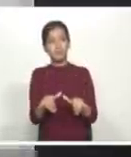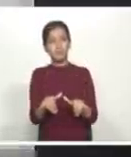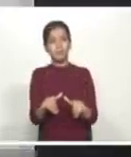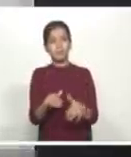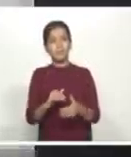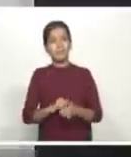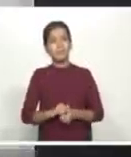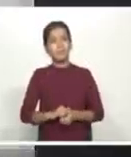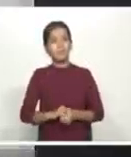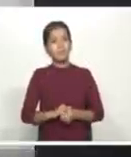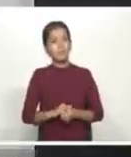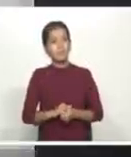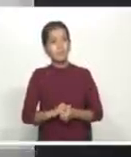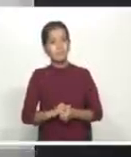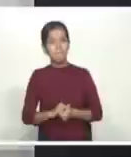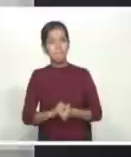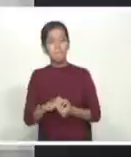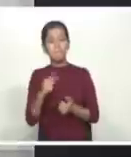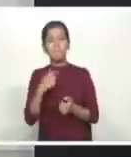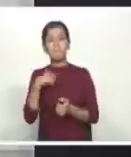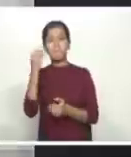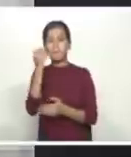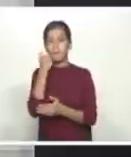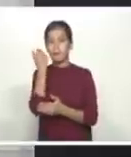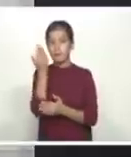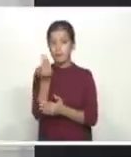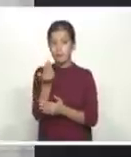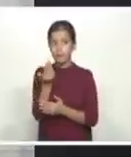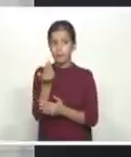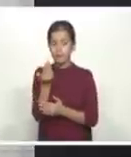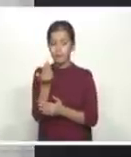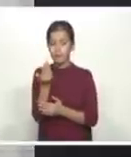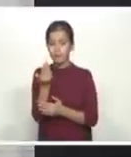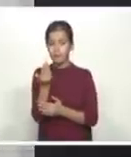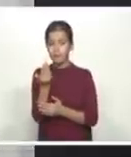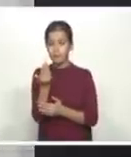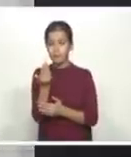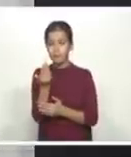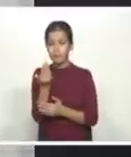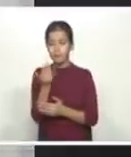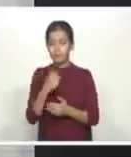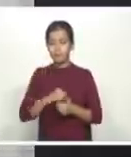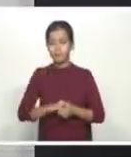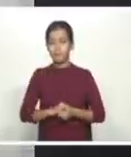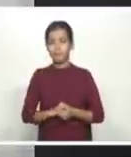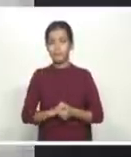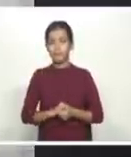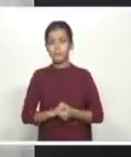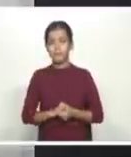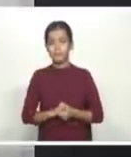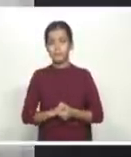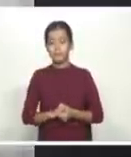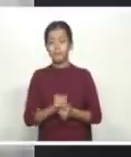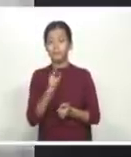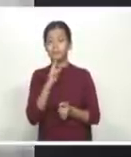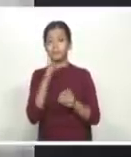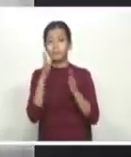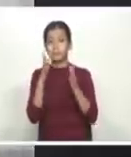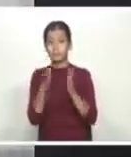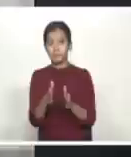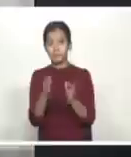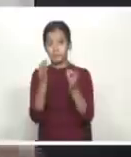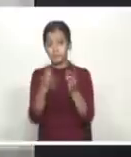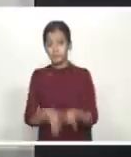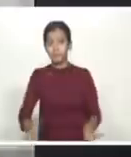aquí lo presente, quiero hacer ver algo que para el pueblo hondureño es